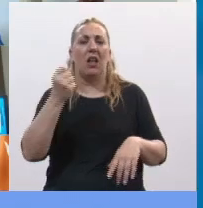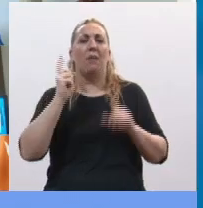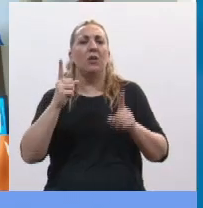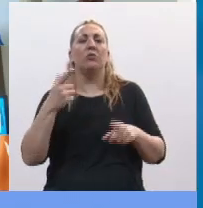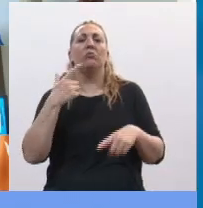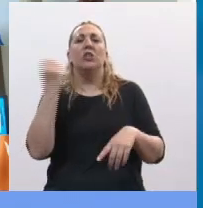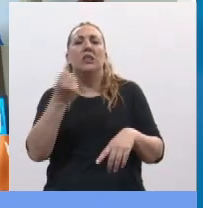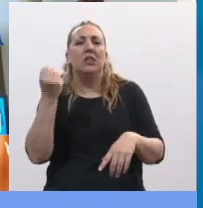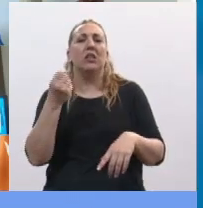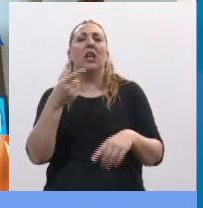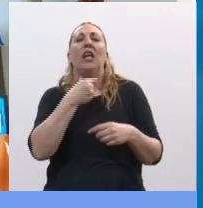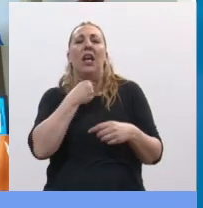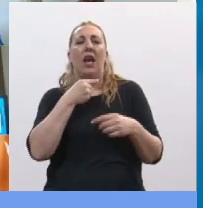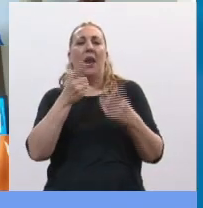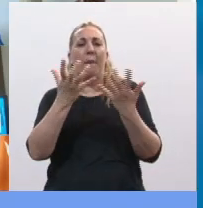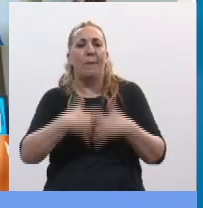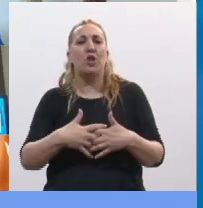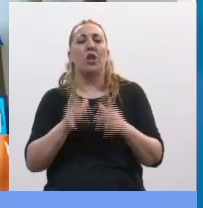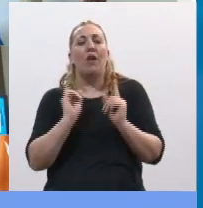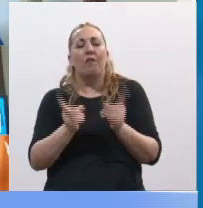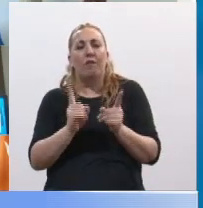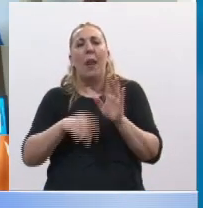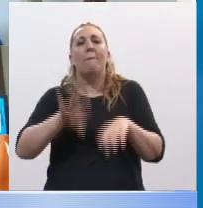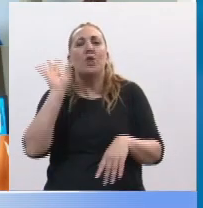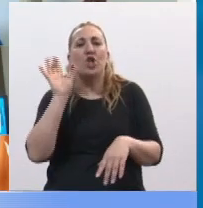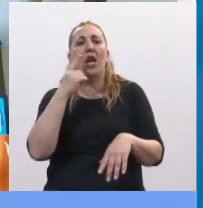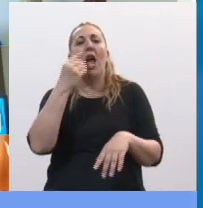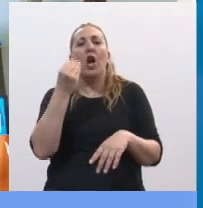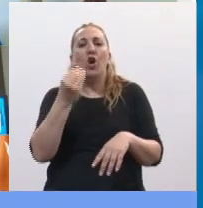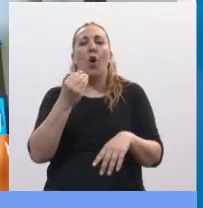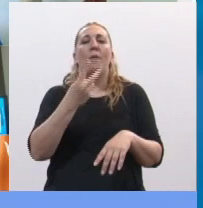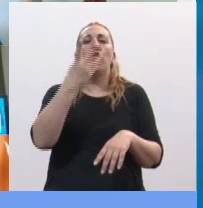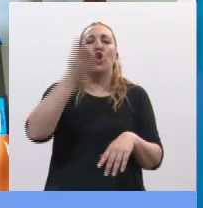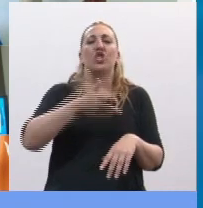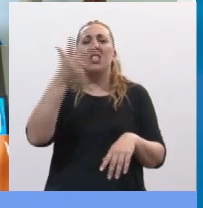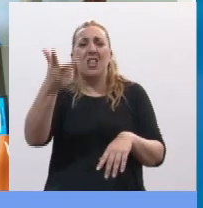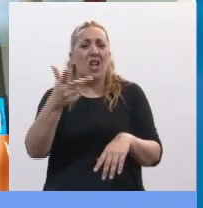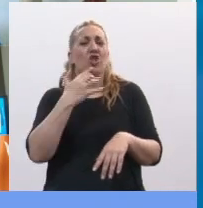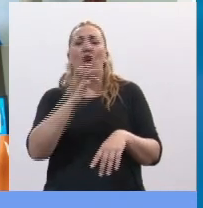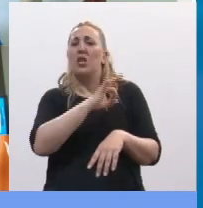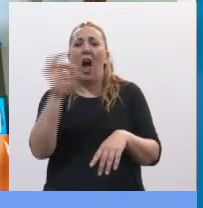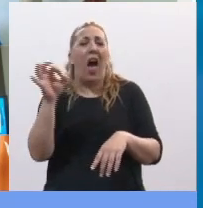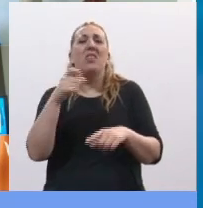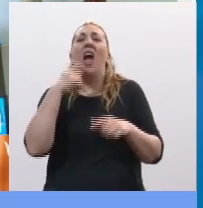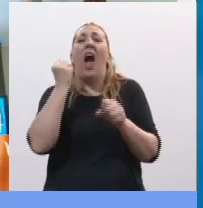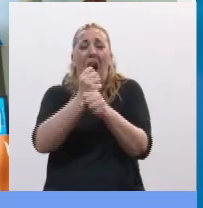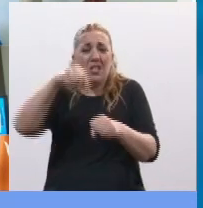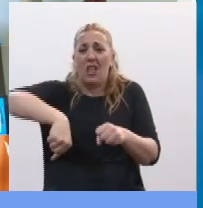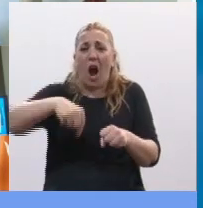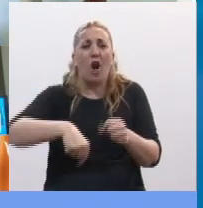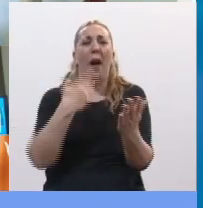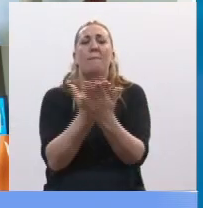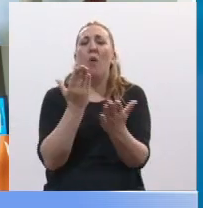este proyecto de mantener la mayoría especial para su selección de los dos tercios que nadie ha discutido hasta ahora, son todas